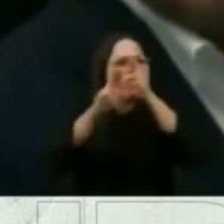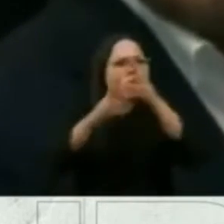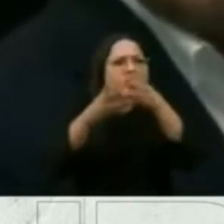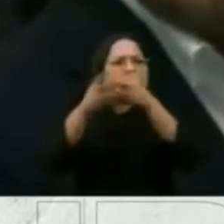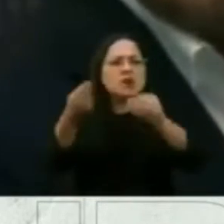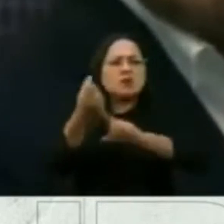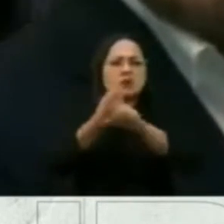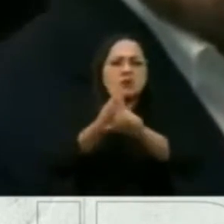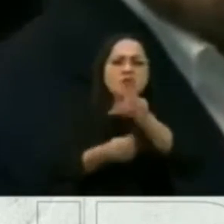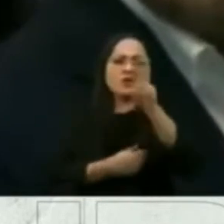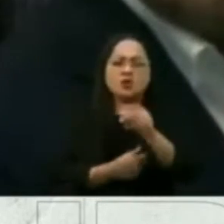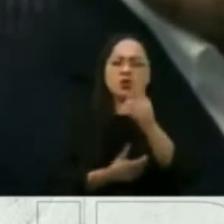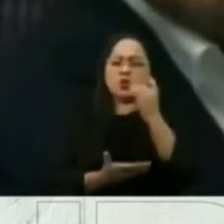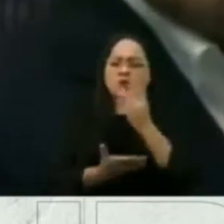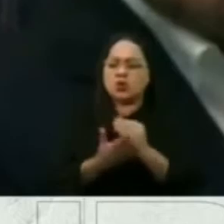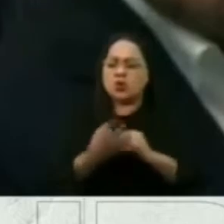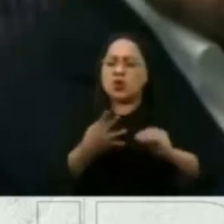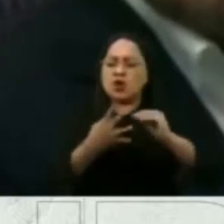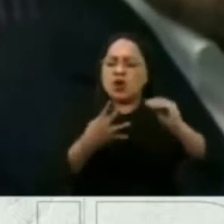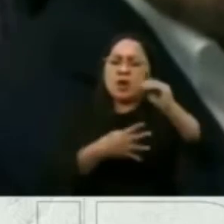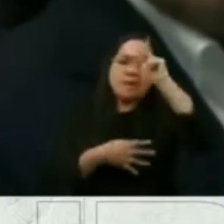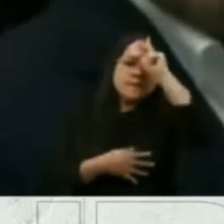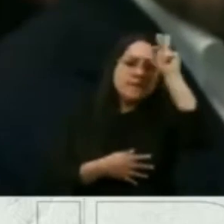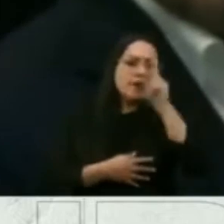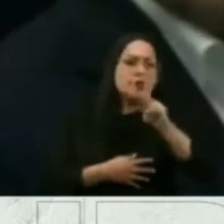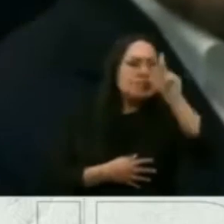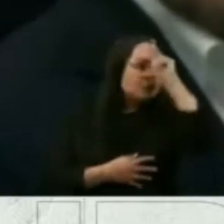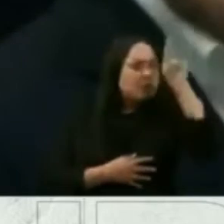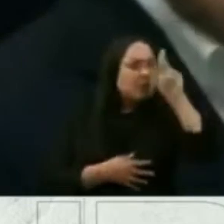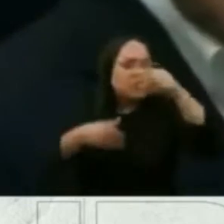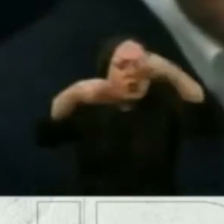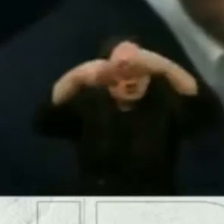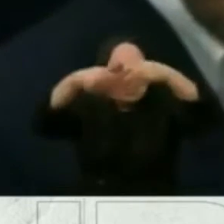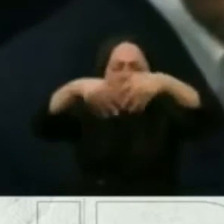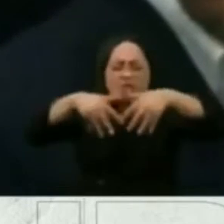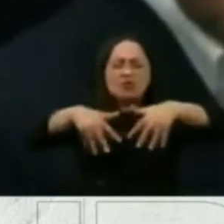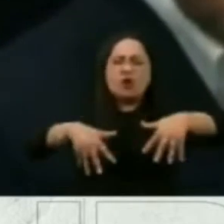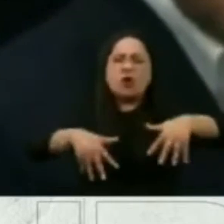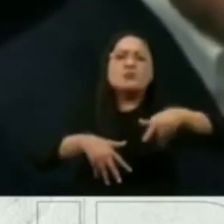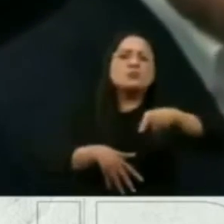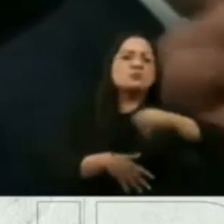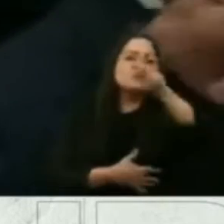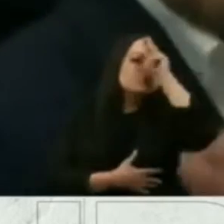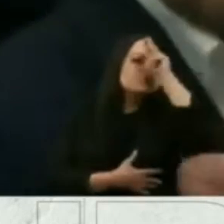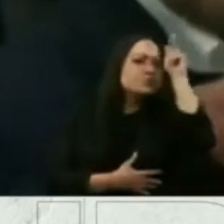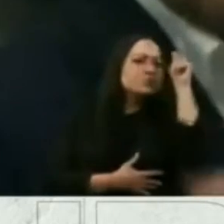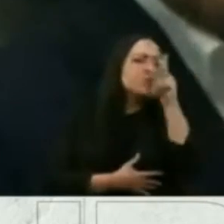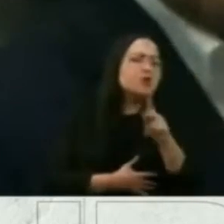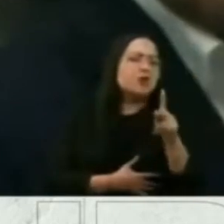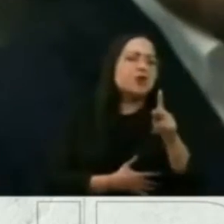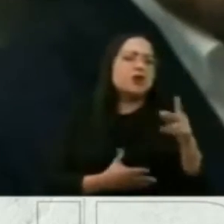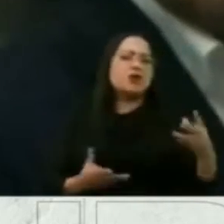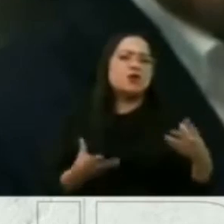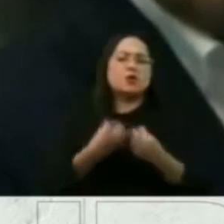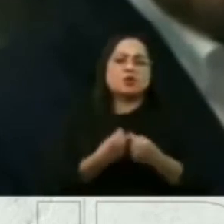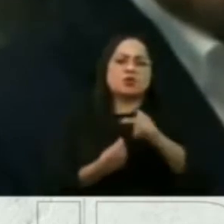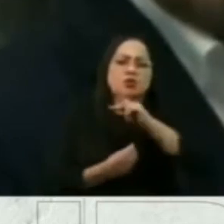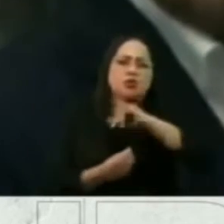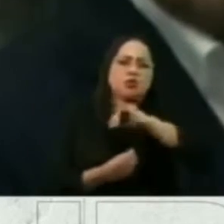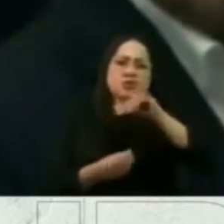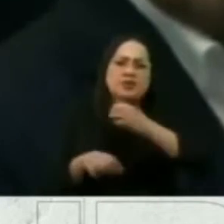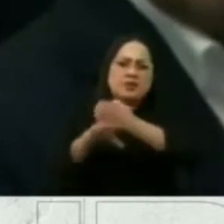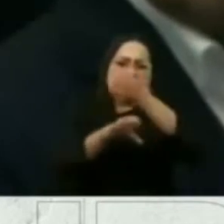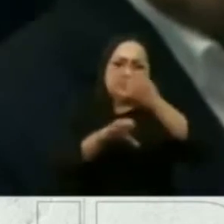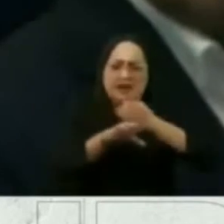solo se intercaló entre circuitos judiciales o se intercaló entre circuitos judiciales con poderes judiciales locales.